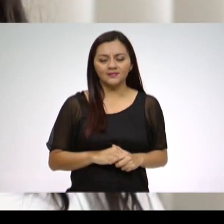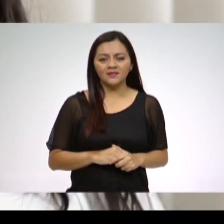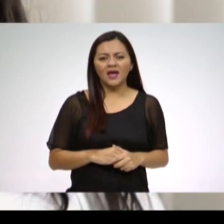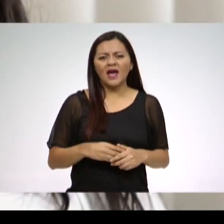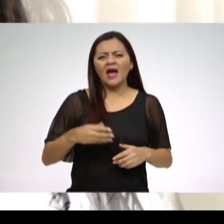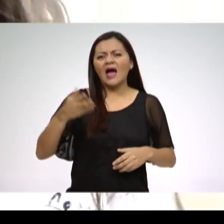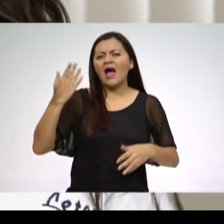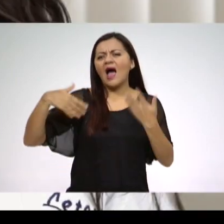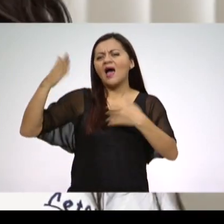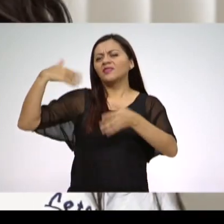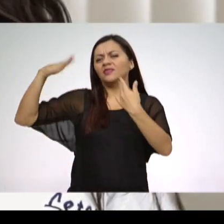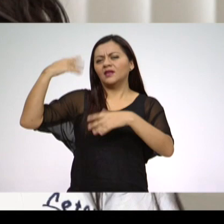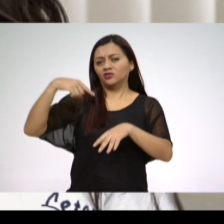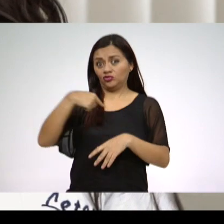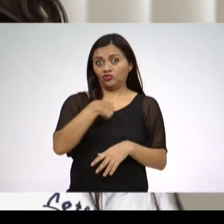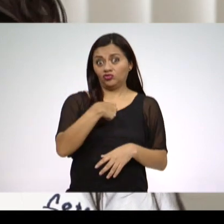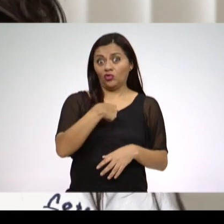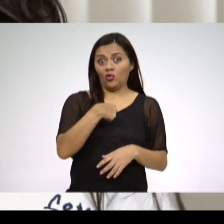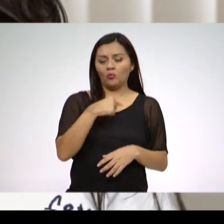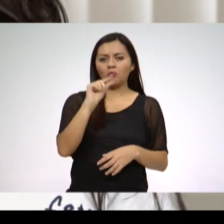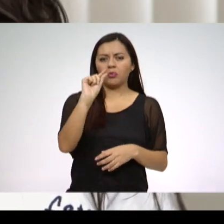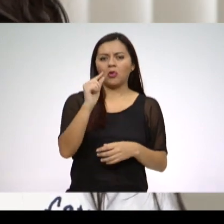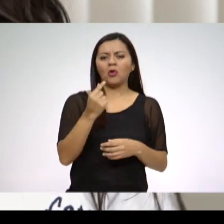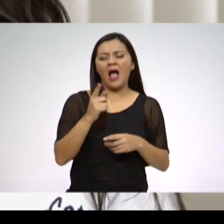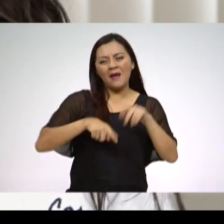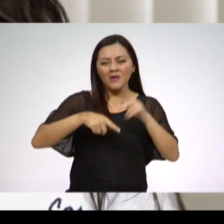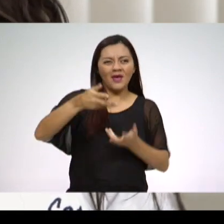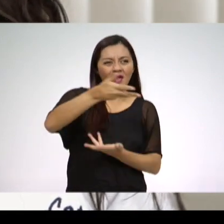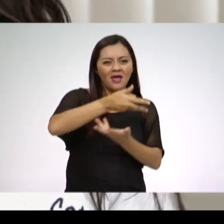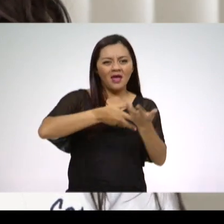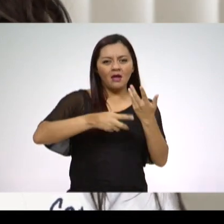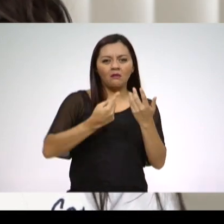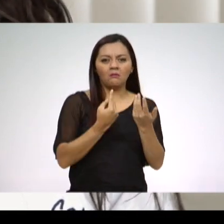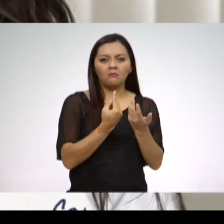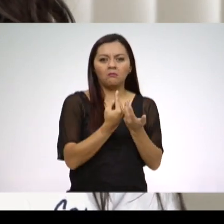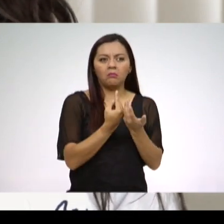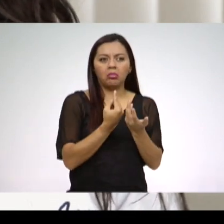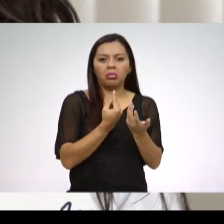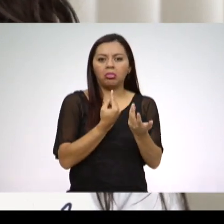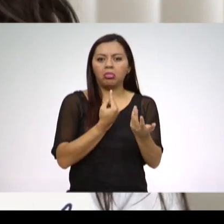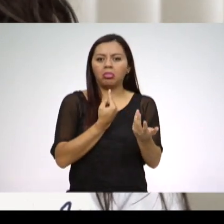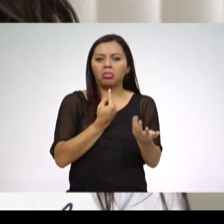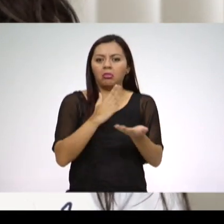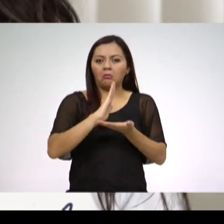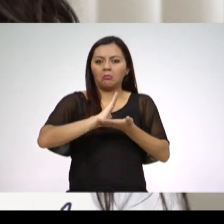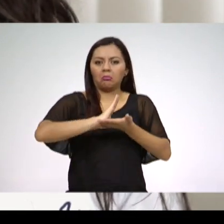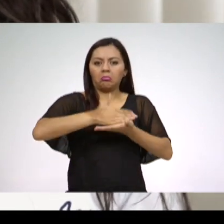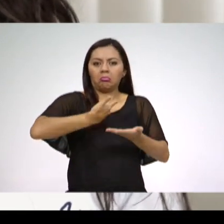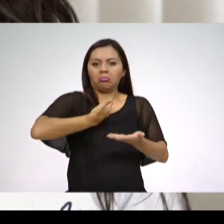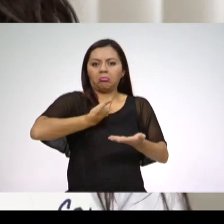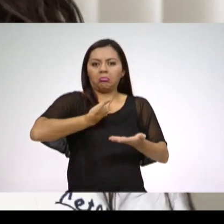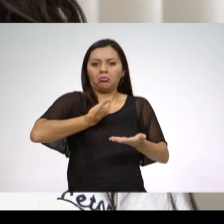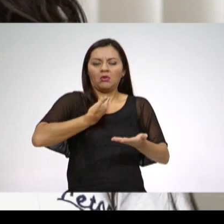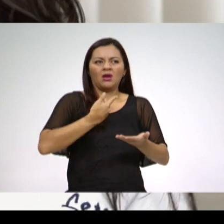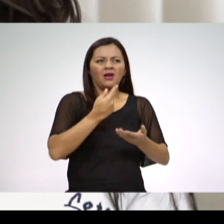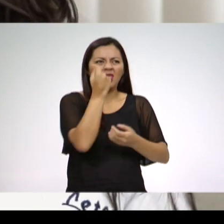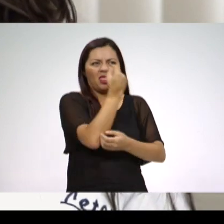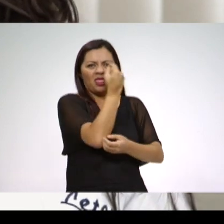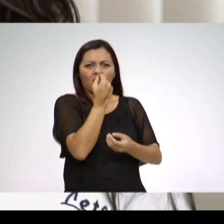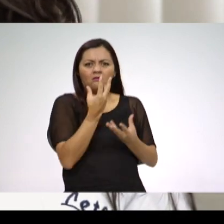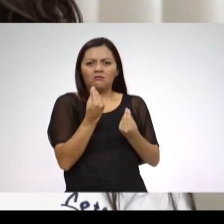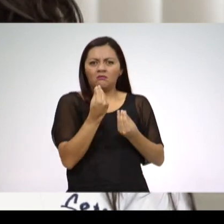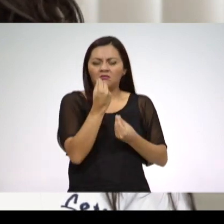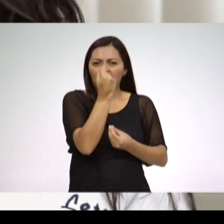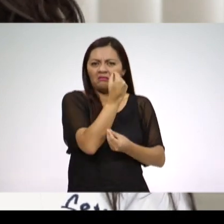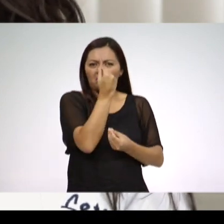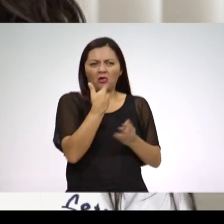Alguna vez que a mí trataron de aislarme o me criticaban y sentía que todos estaban contra mí, no sé,